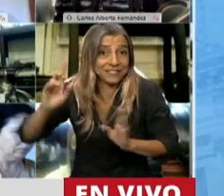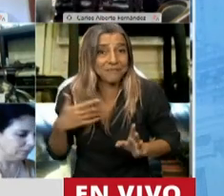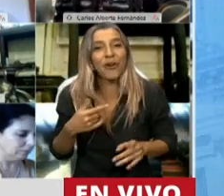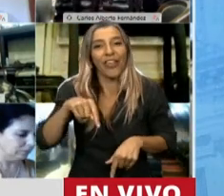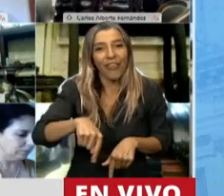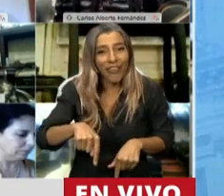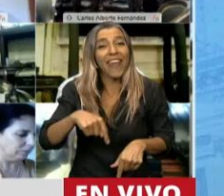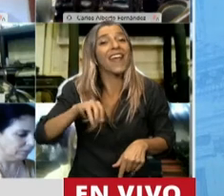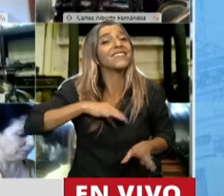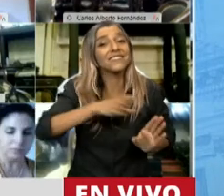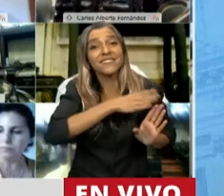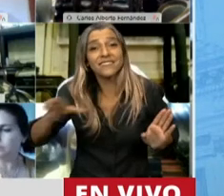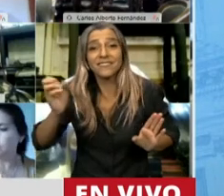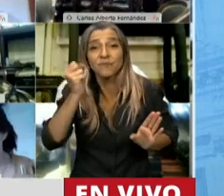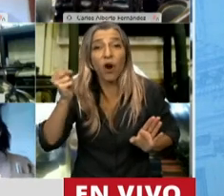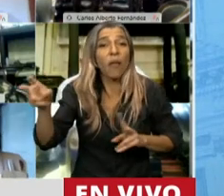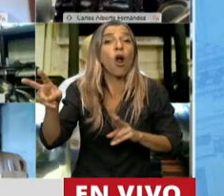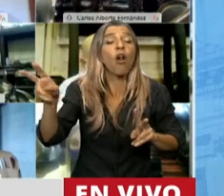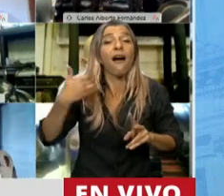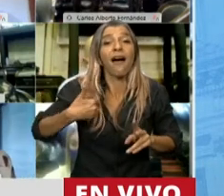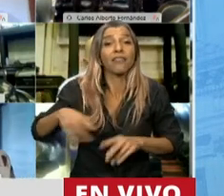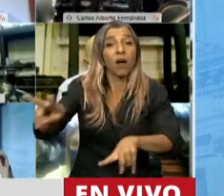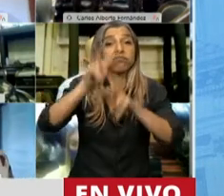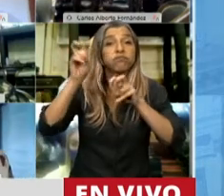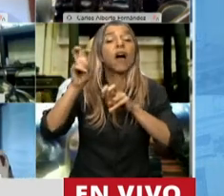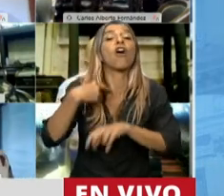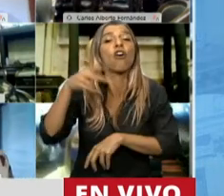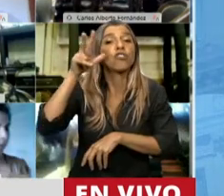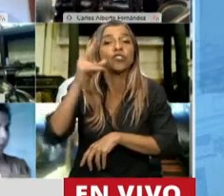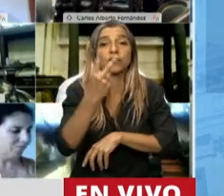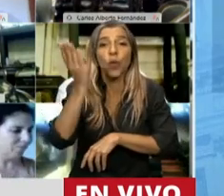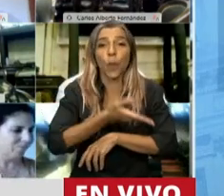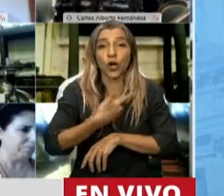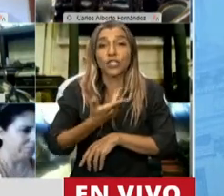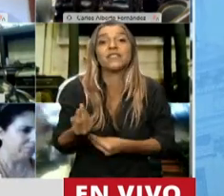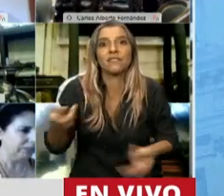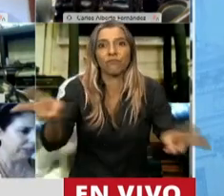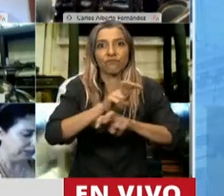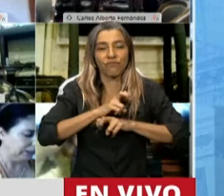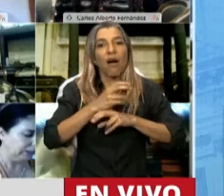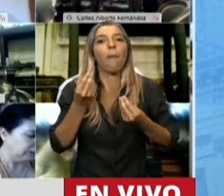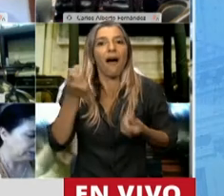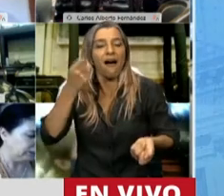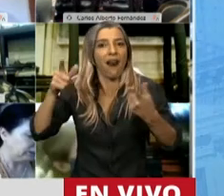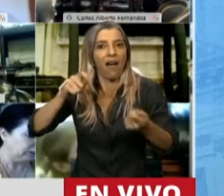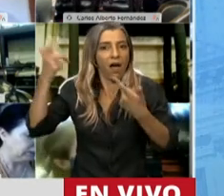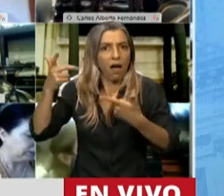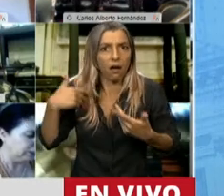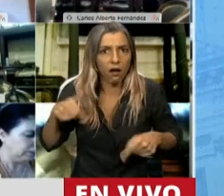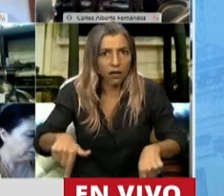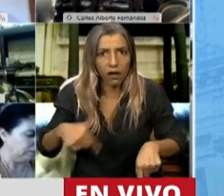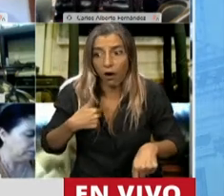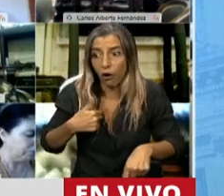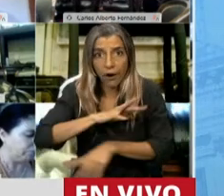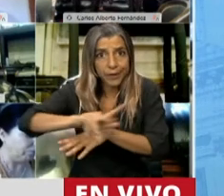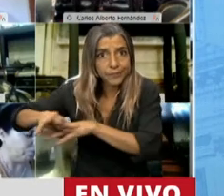el 82% de ingresos en carácter de exportación de nuestro país sea vandalizado de esta manera. Pero lo